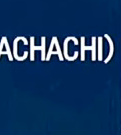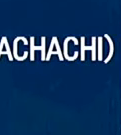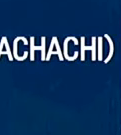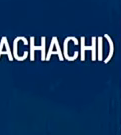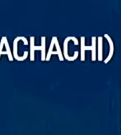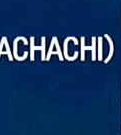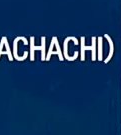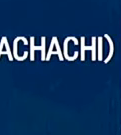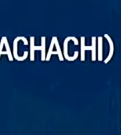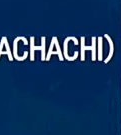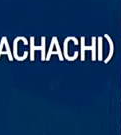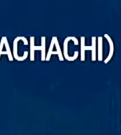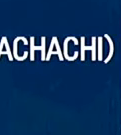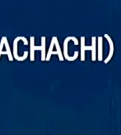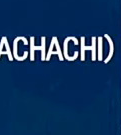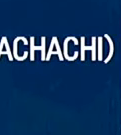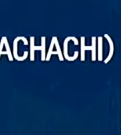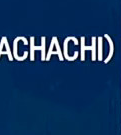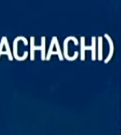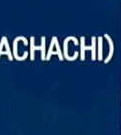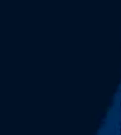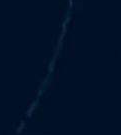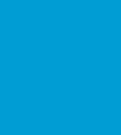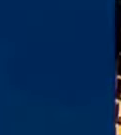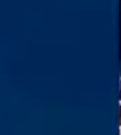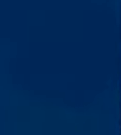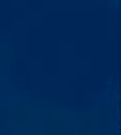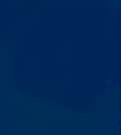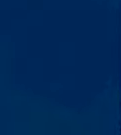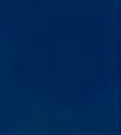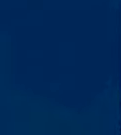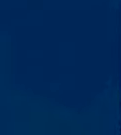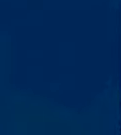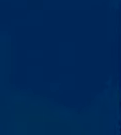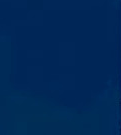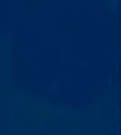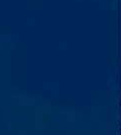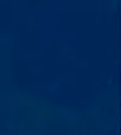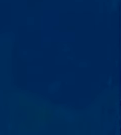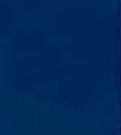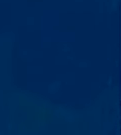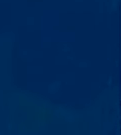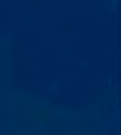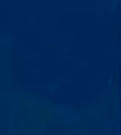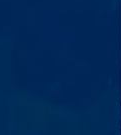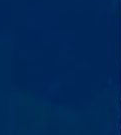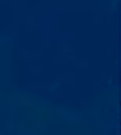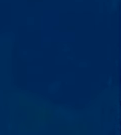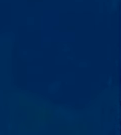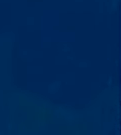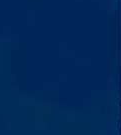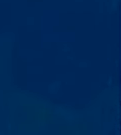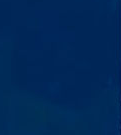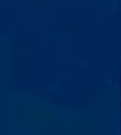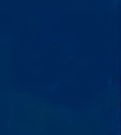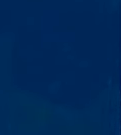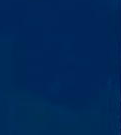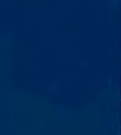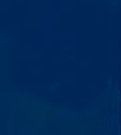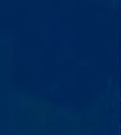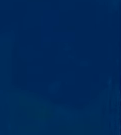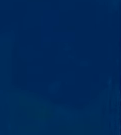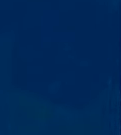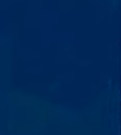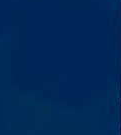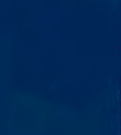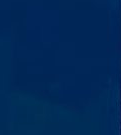de Machachi, en El Obraje. Mucha atención, por favor, desconecte los aparatos eléctricos desde las 10:00 a.m. hasta las 3:00 p.m.